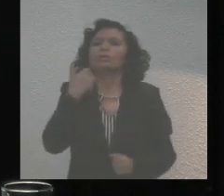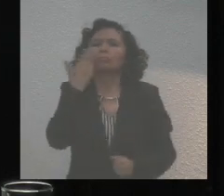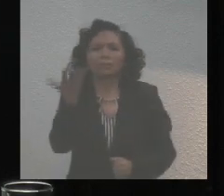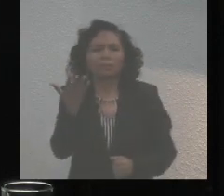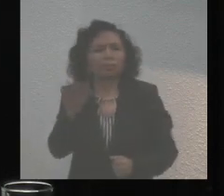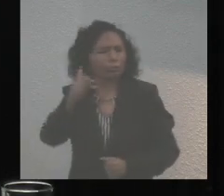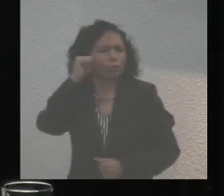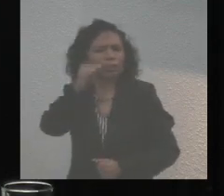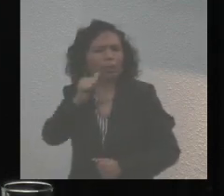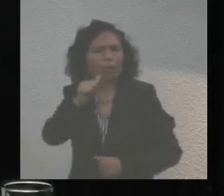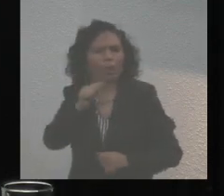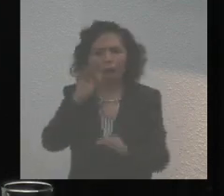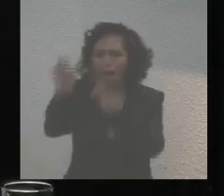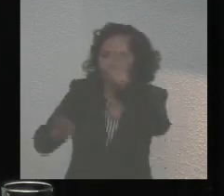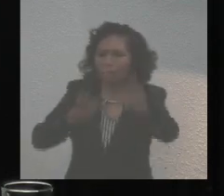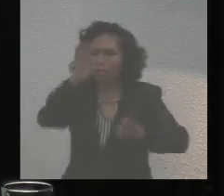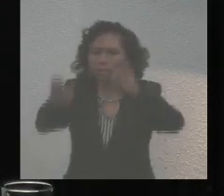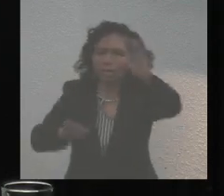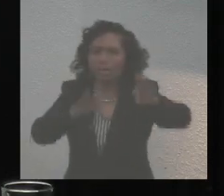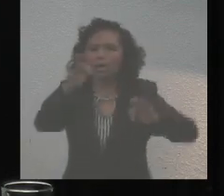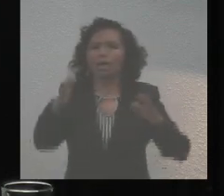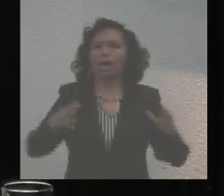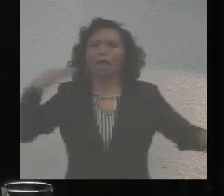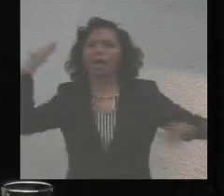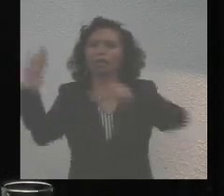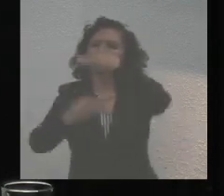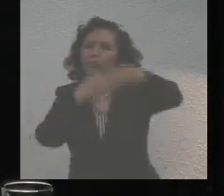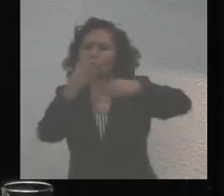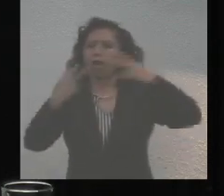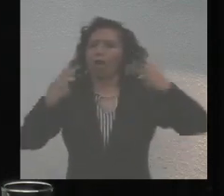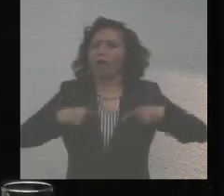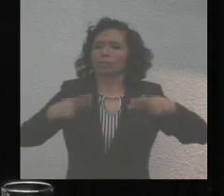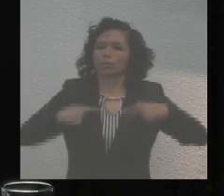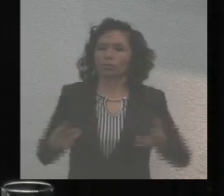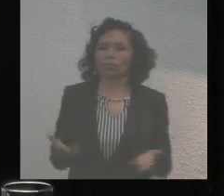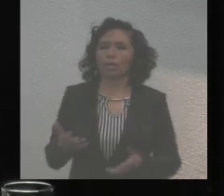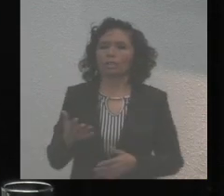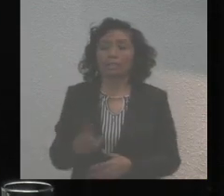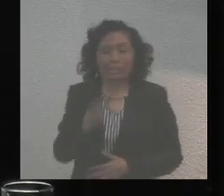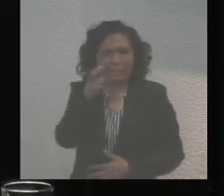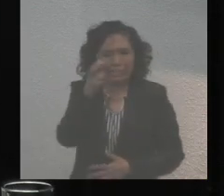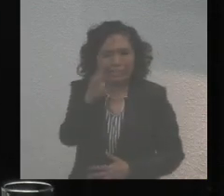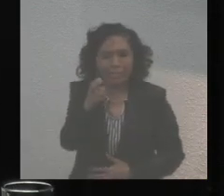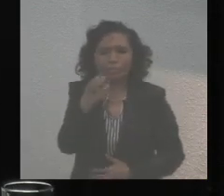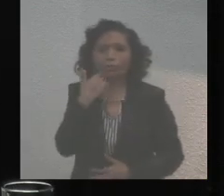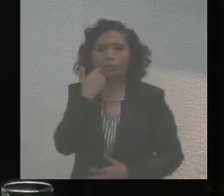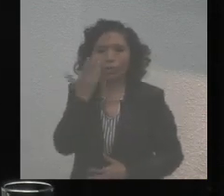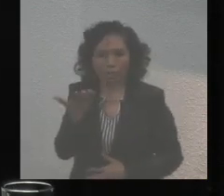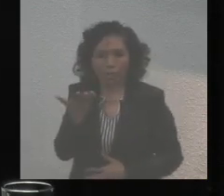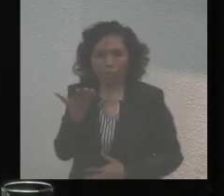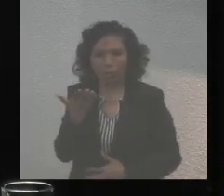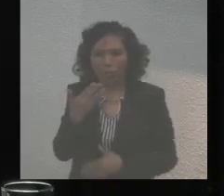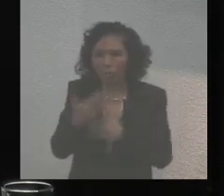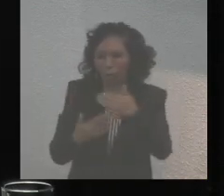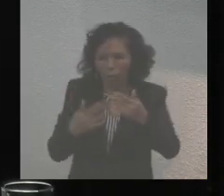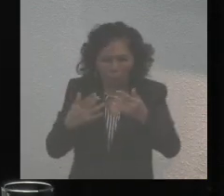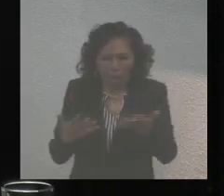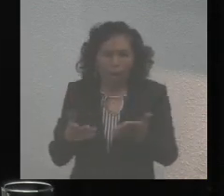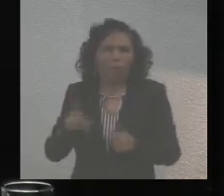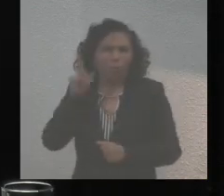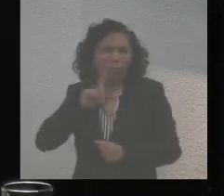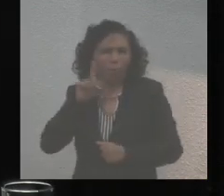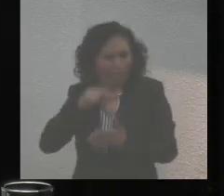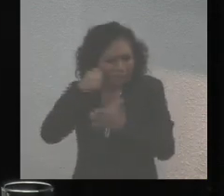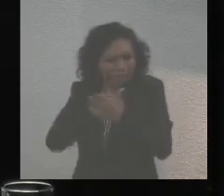siempre servir a las y los quintanarroenses. Esta es la huella que quiero dejar por siempre como la luchadora social que